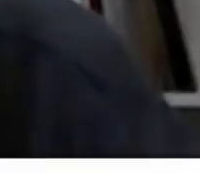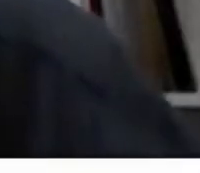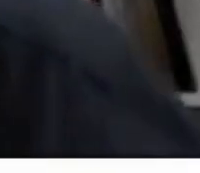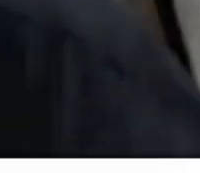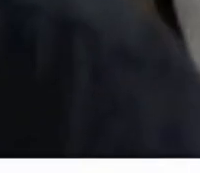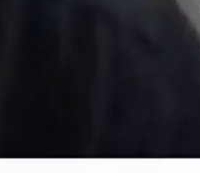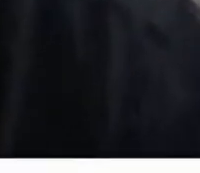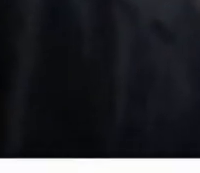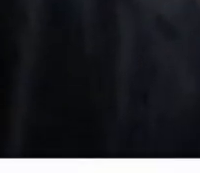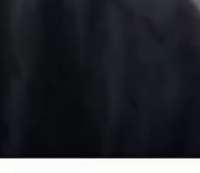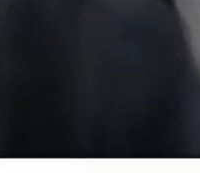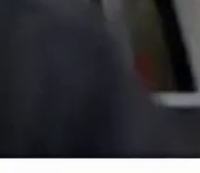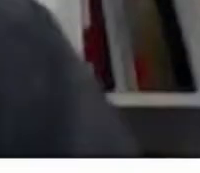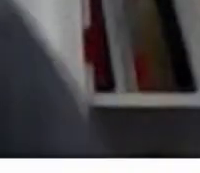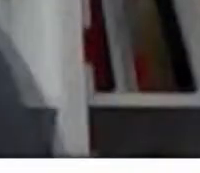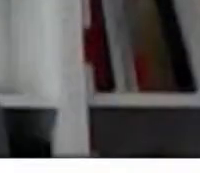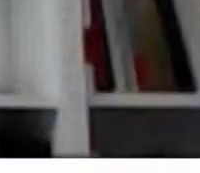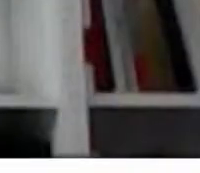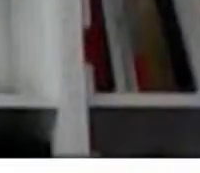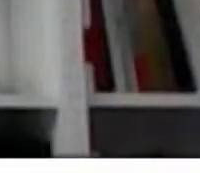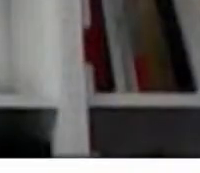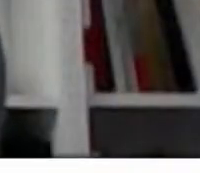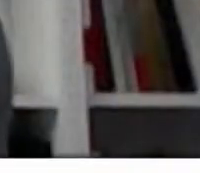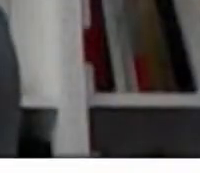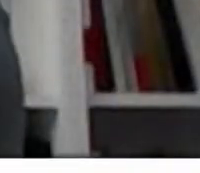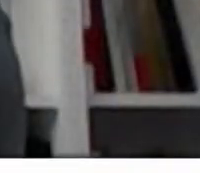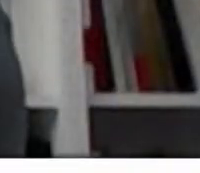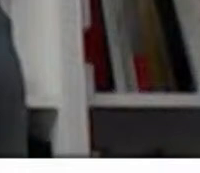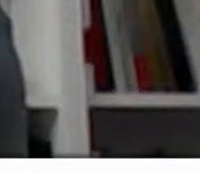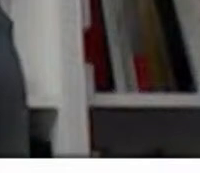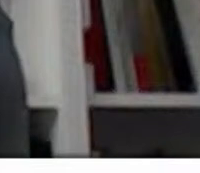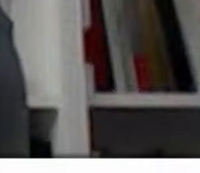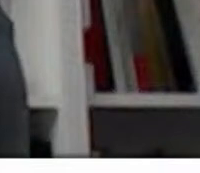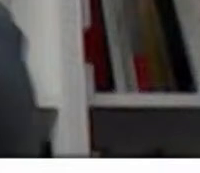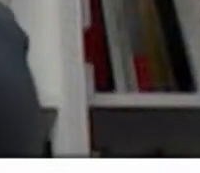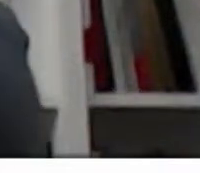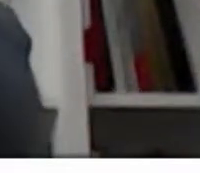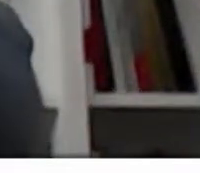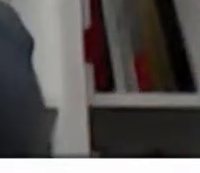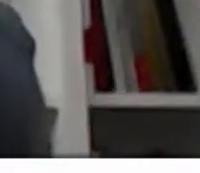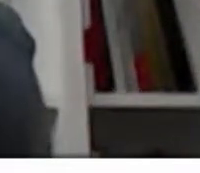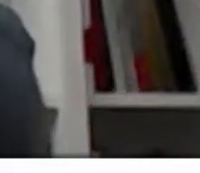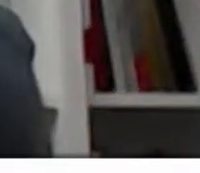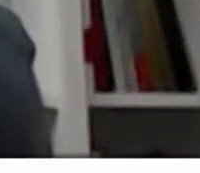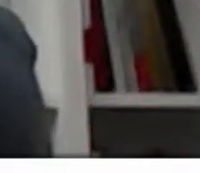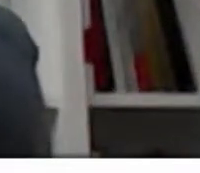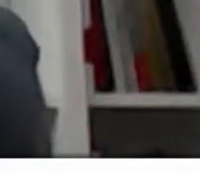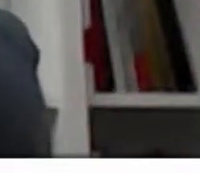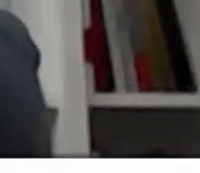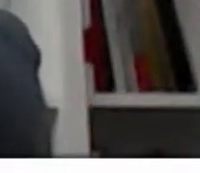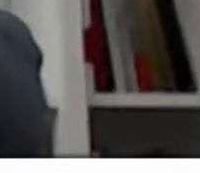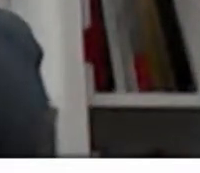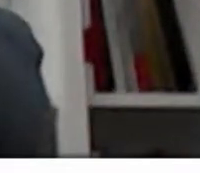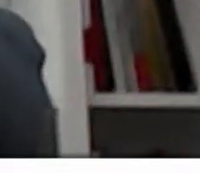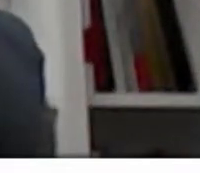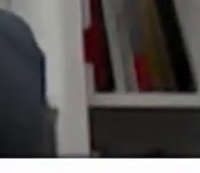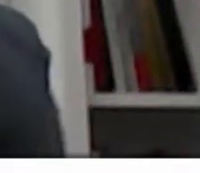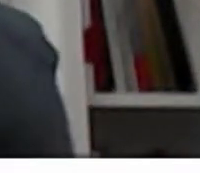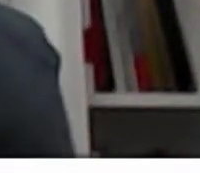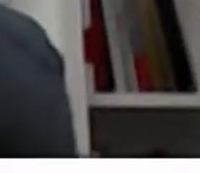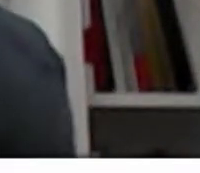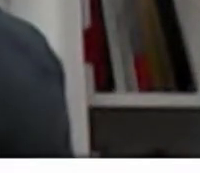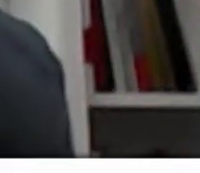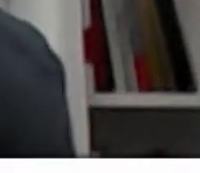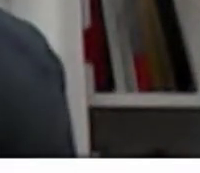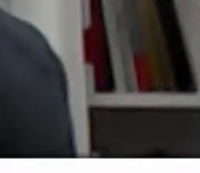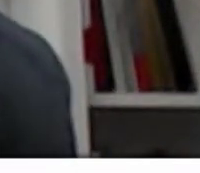2 al 140, mociono que se aprueben los dictámenes correspondientes. El asunto 101 se acumule con